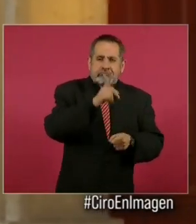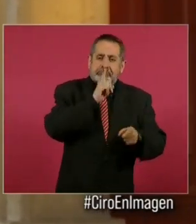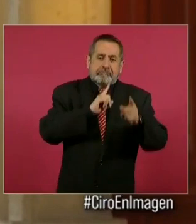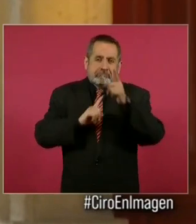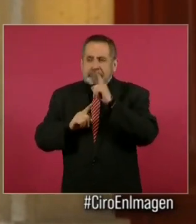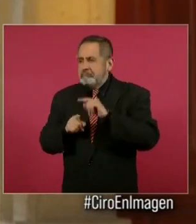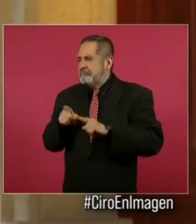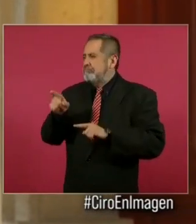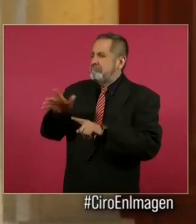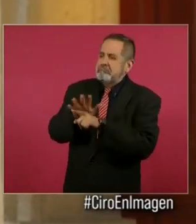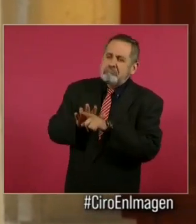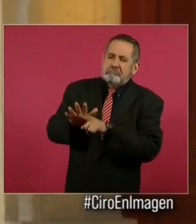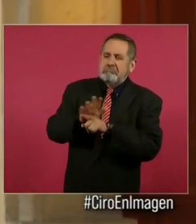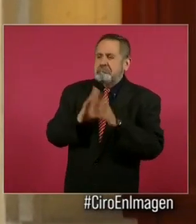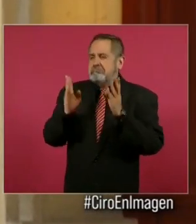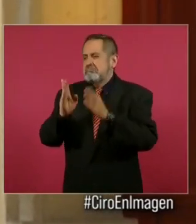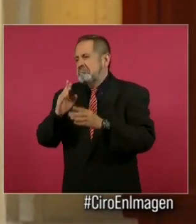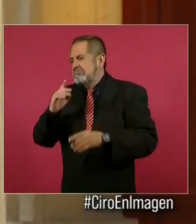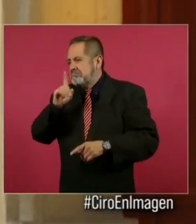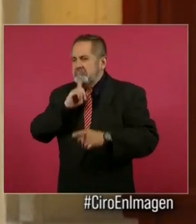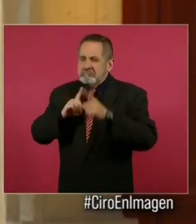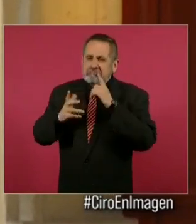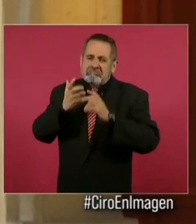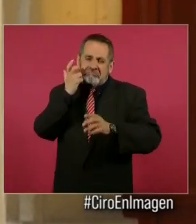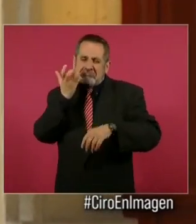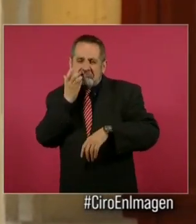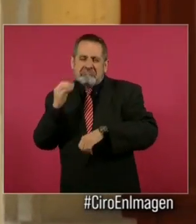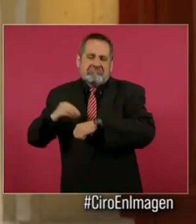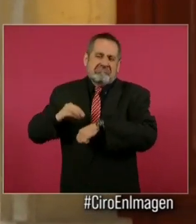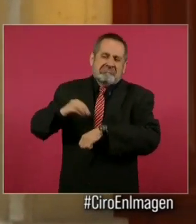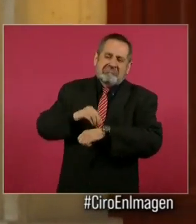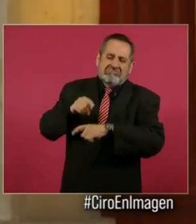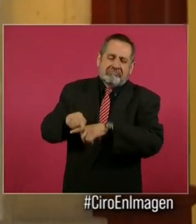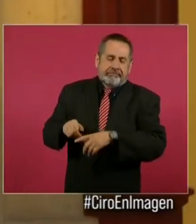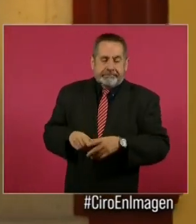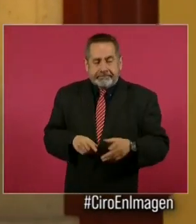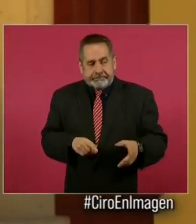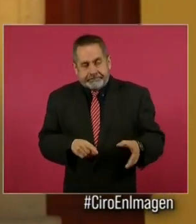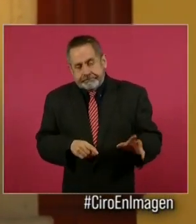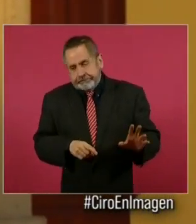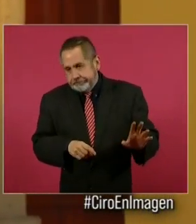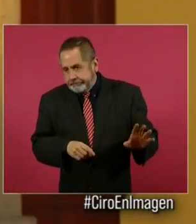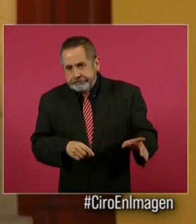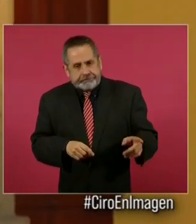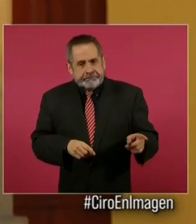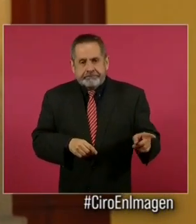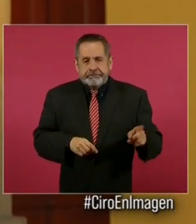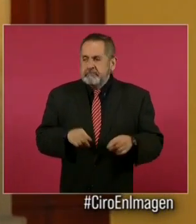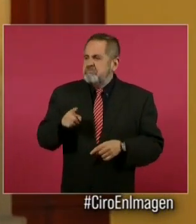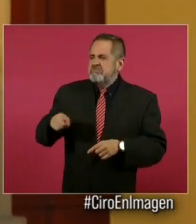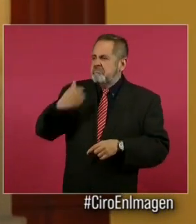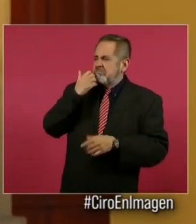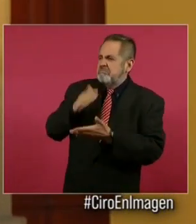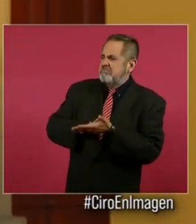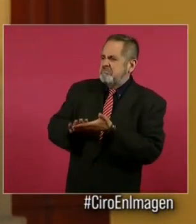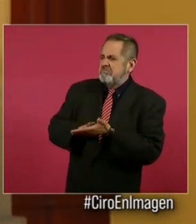estaba manipulando el registro, que lo que se trataba era de borrar